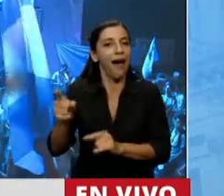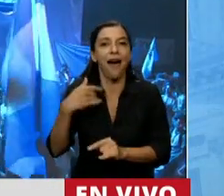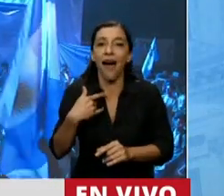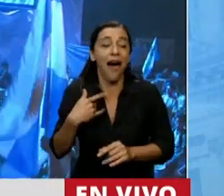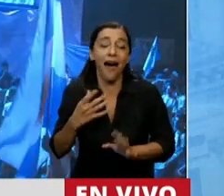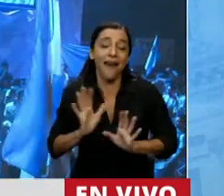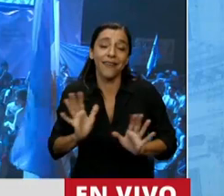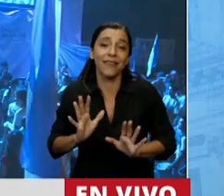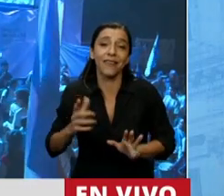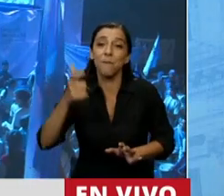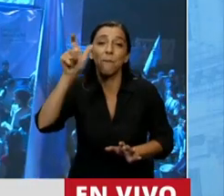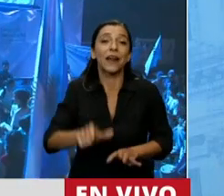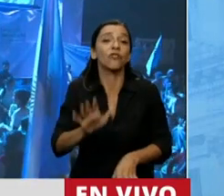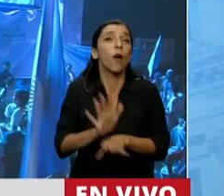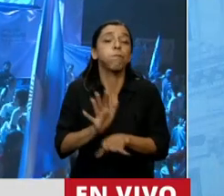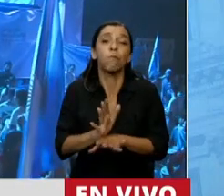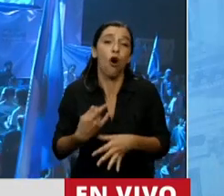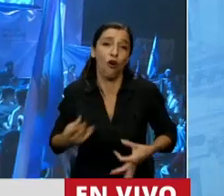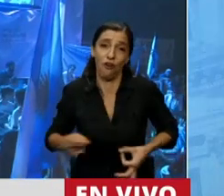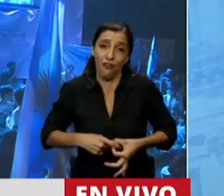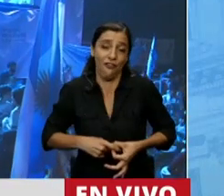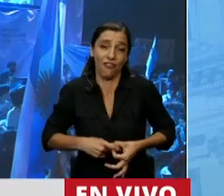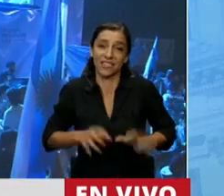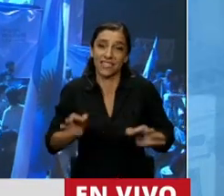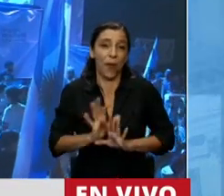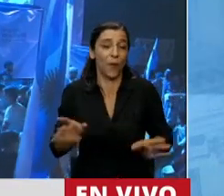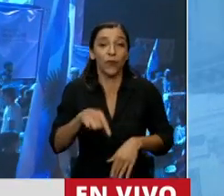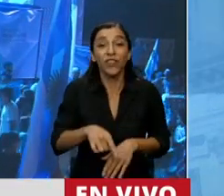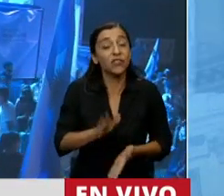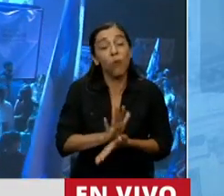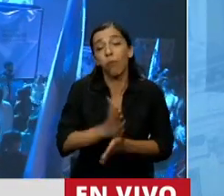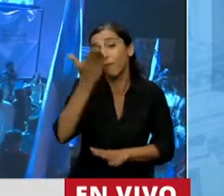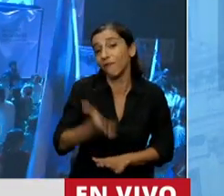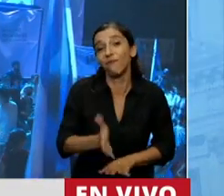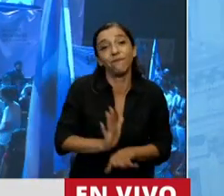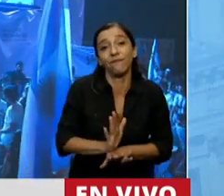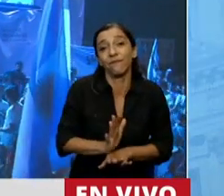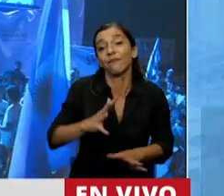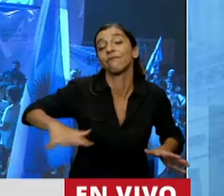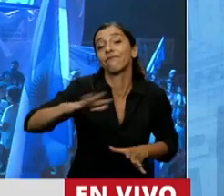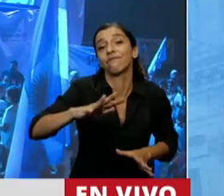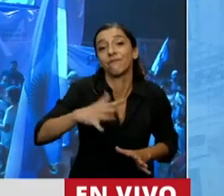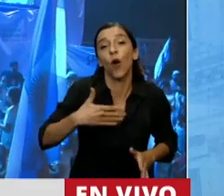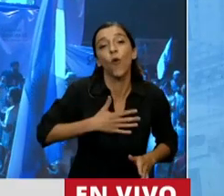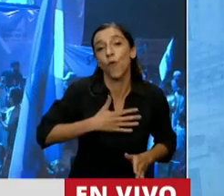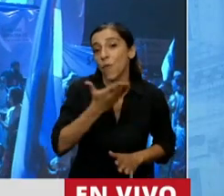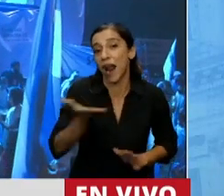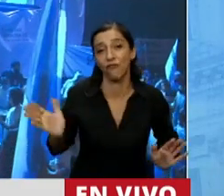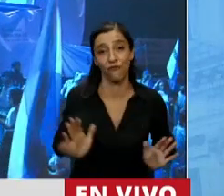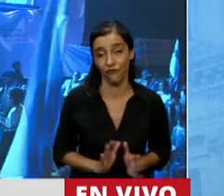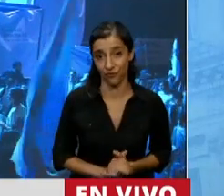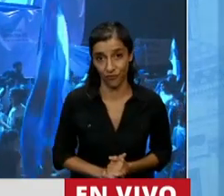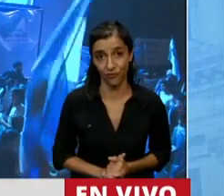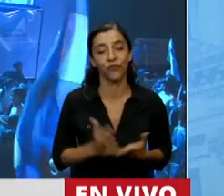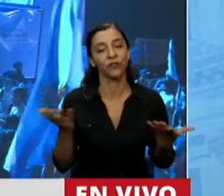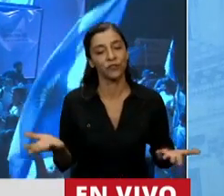una persona que la biología lo define como un individuo de la especie humana. En conclusión,